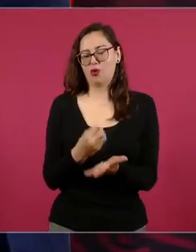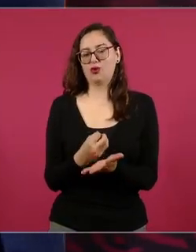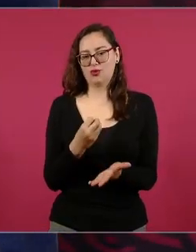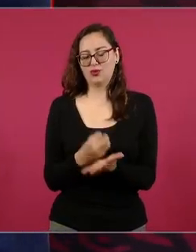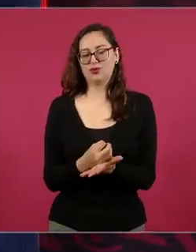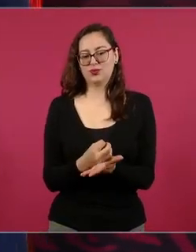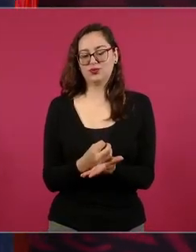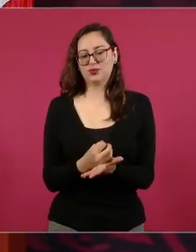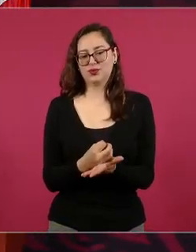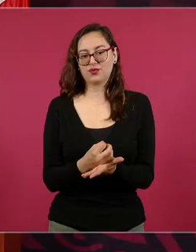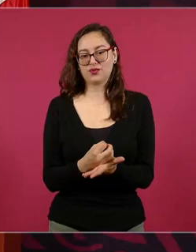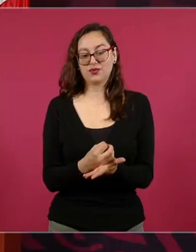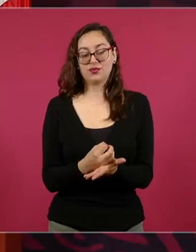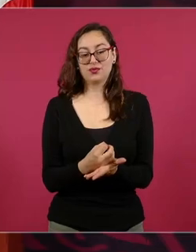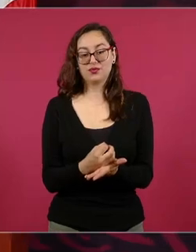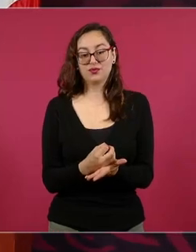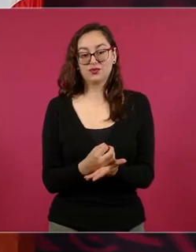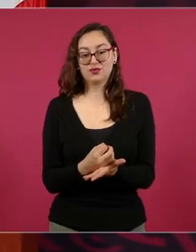la